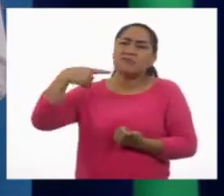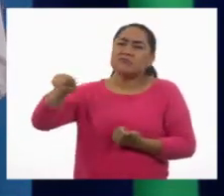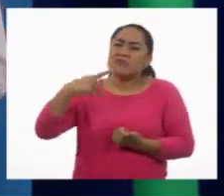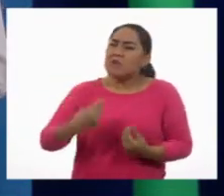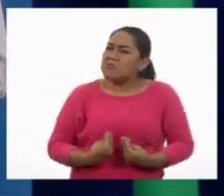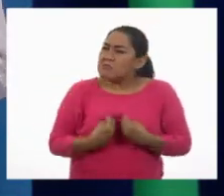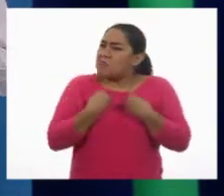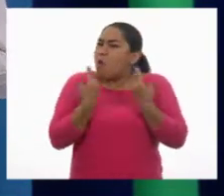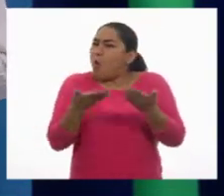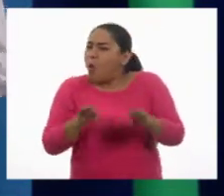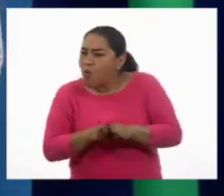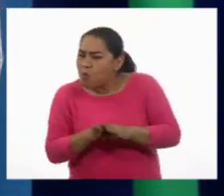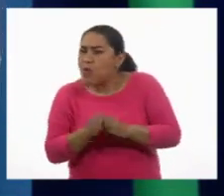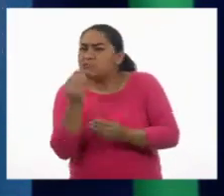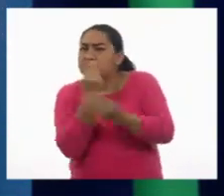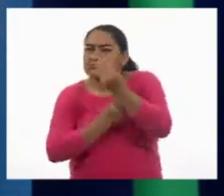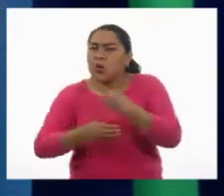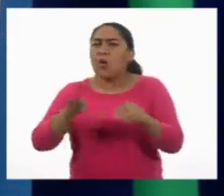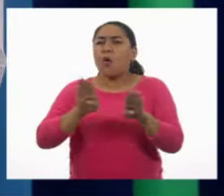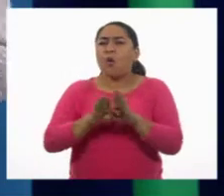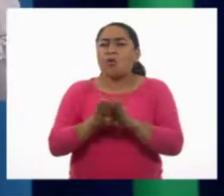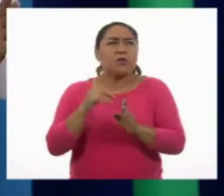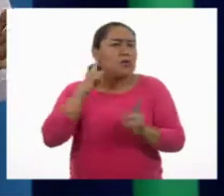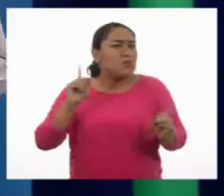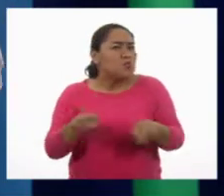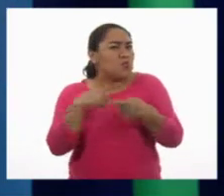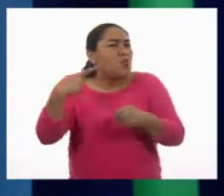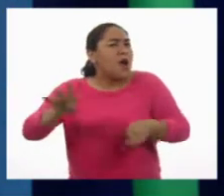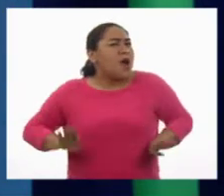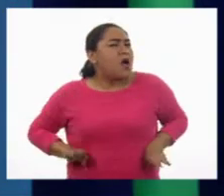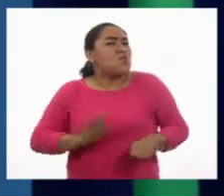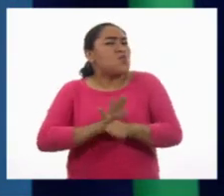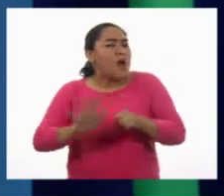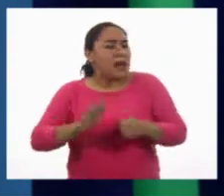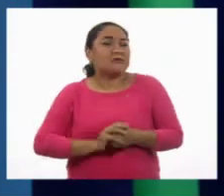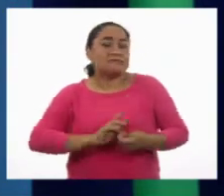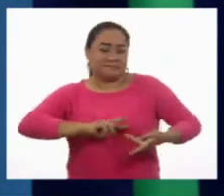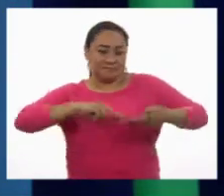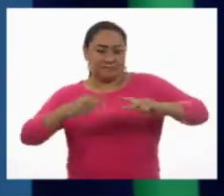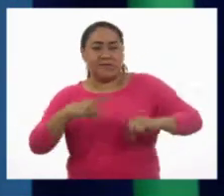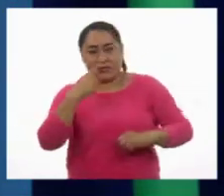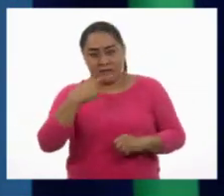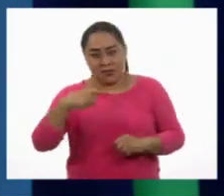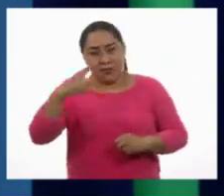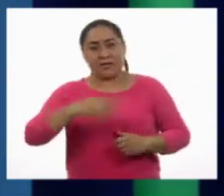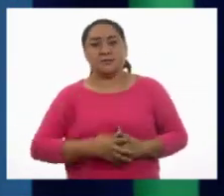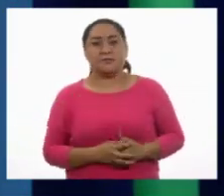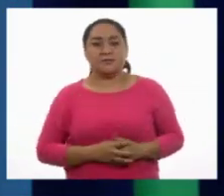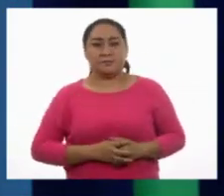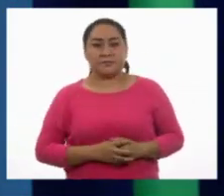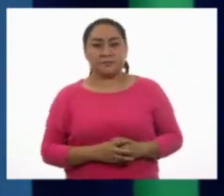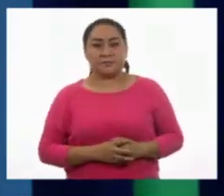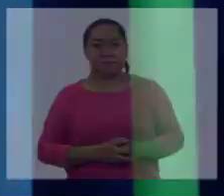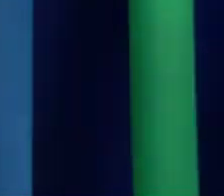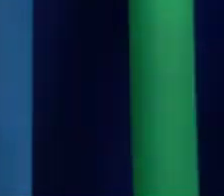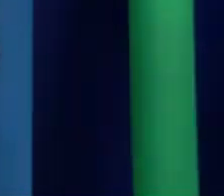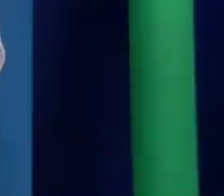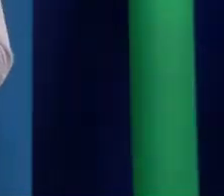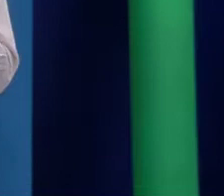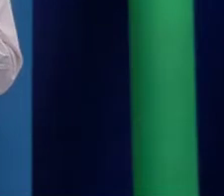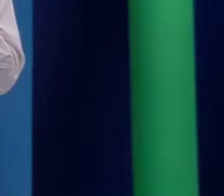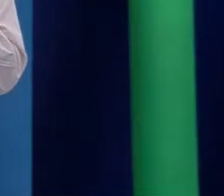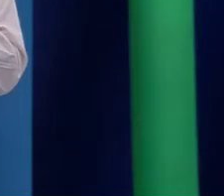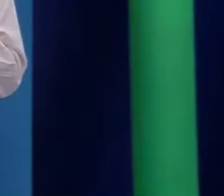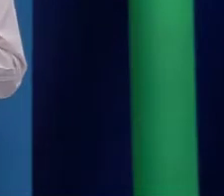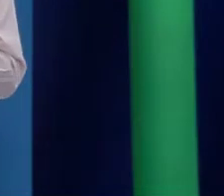escuchaban? Machitas guamachitos, amanten, anquishimate, de capa. Anguala, Mustin tikpialo